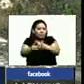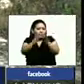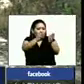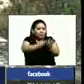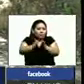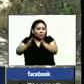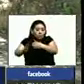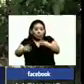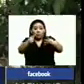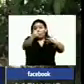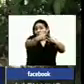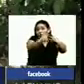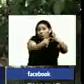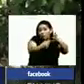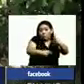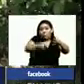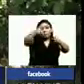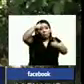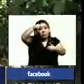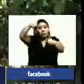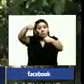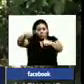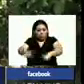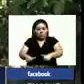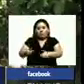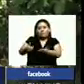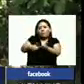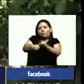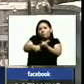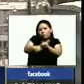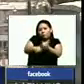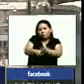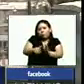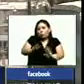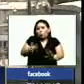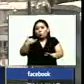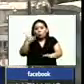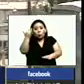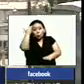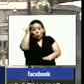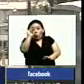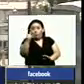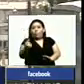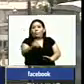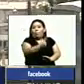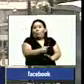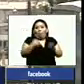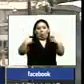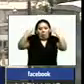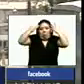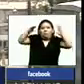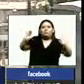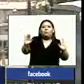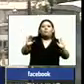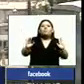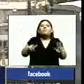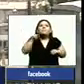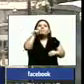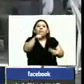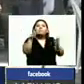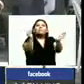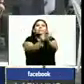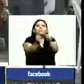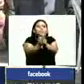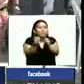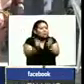disposiciones locales Que aprueban Los consejos municipales Poco o nada La conocen Los ciudadanos Un problema